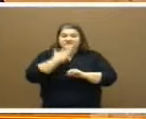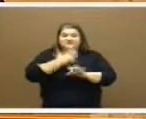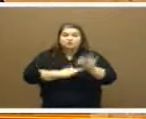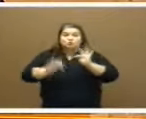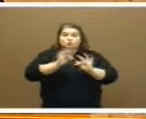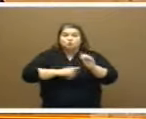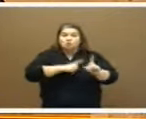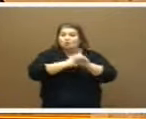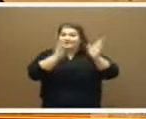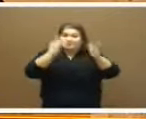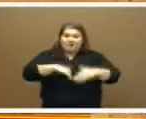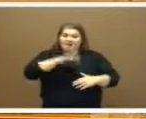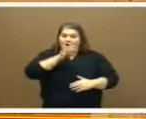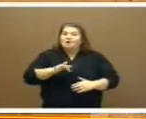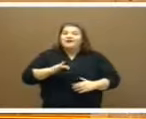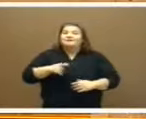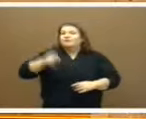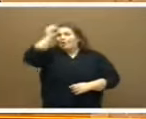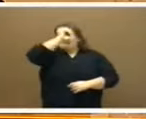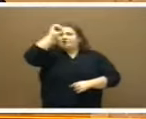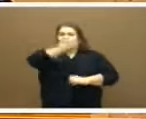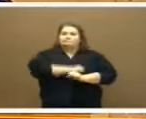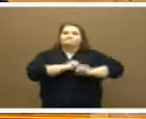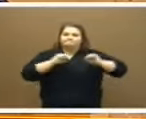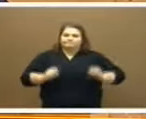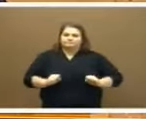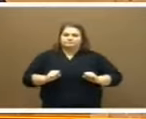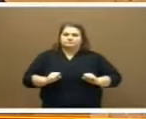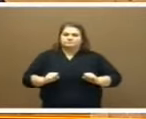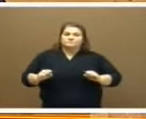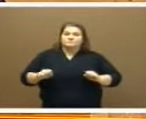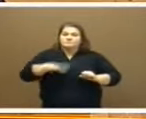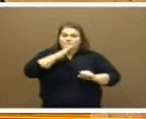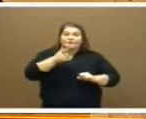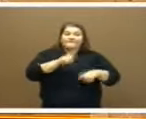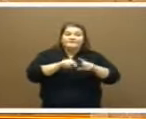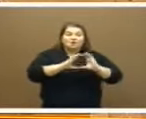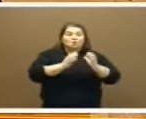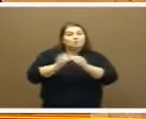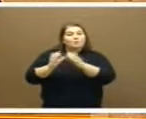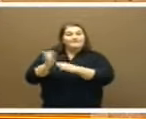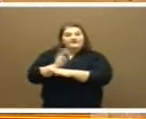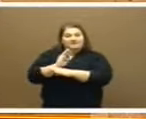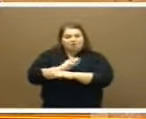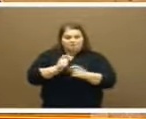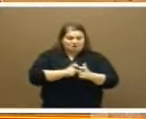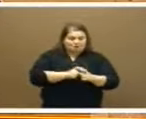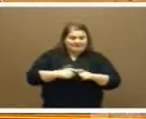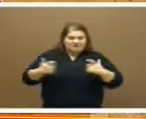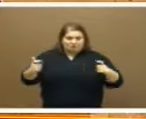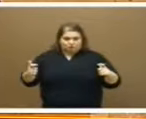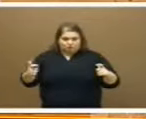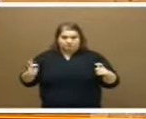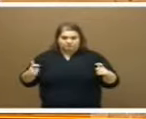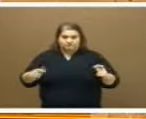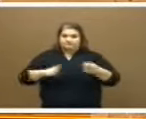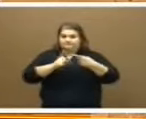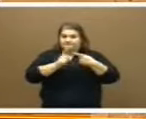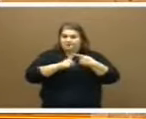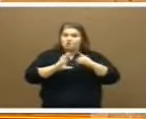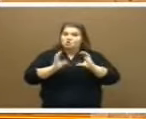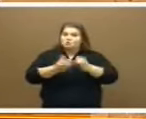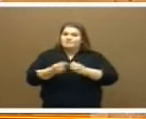en contra, pasamos directamente al turno de fijación de posiciones por parte de los distintos grupos parlamentarios de menor a mayor representación. En primer lugar,